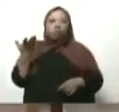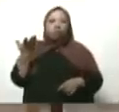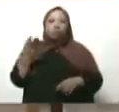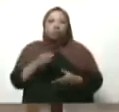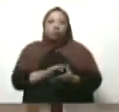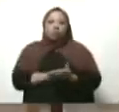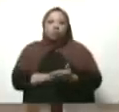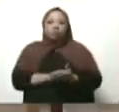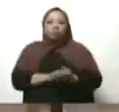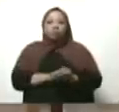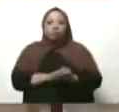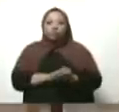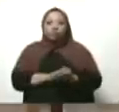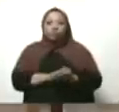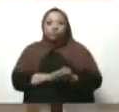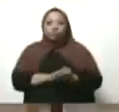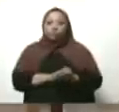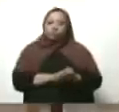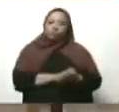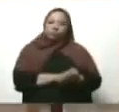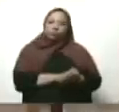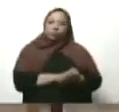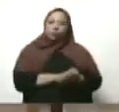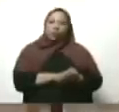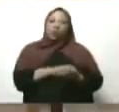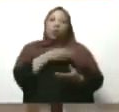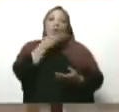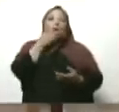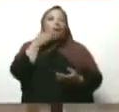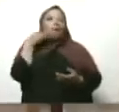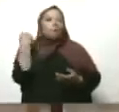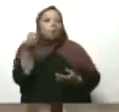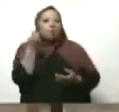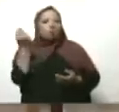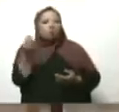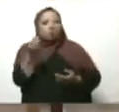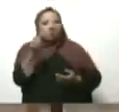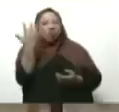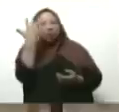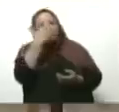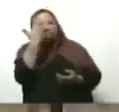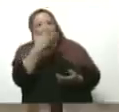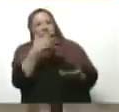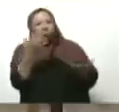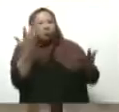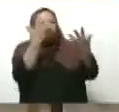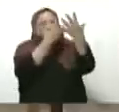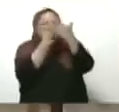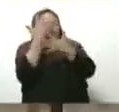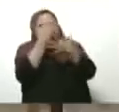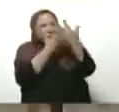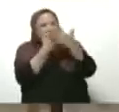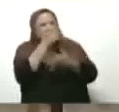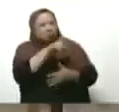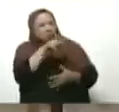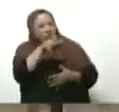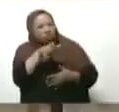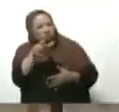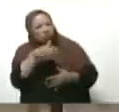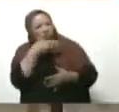que incluso los hacen para la juventud para los que desconocen el daño atroz que estos sujetos han causado